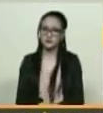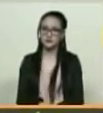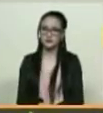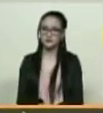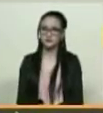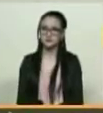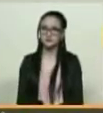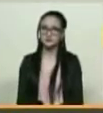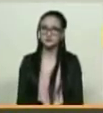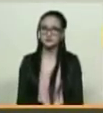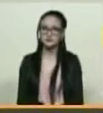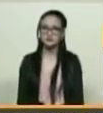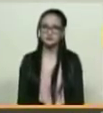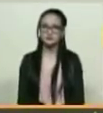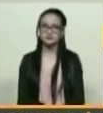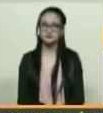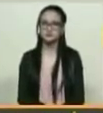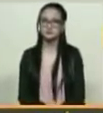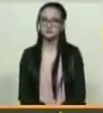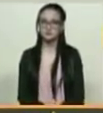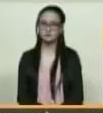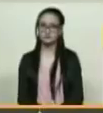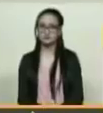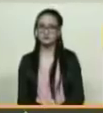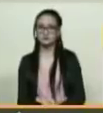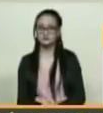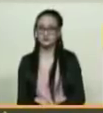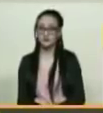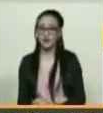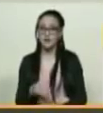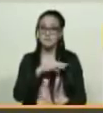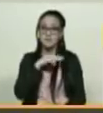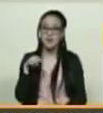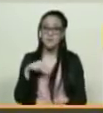Se realizará el oportuno sorteo de miembros de mesa con la